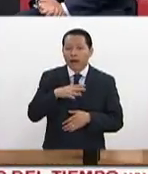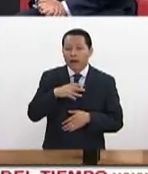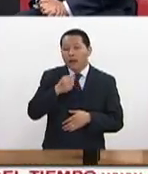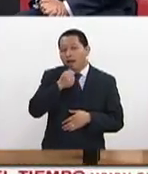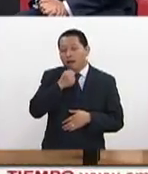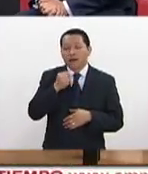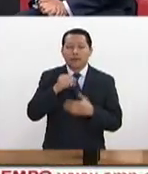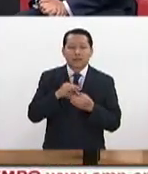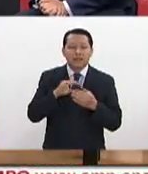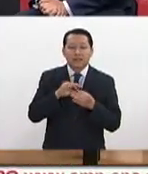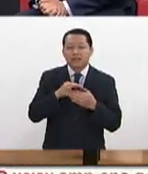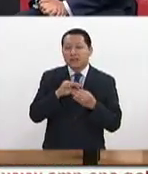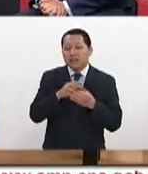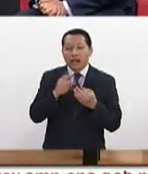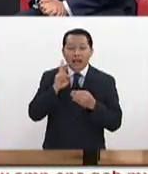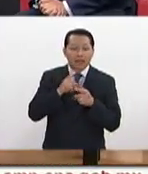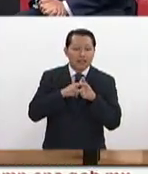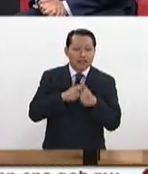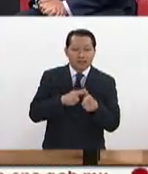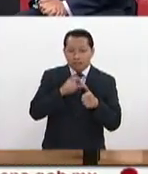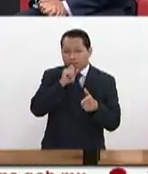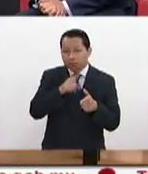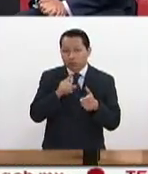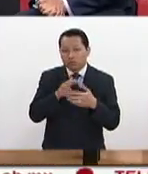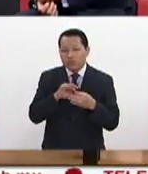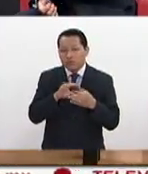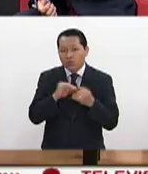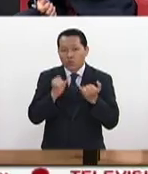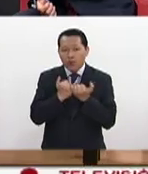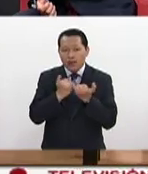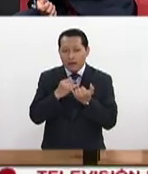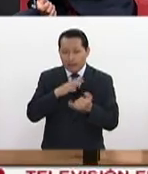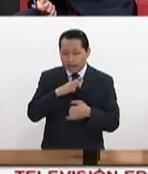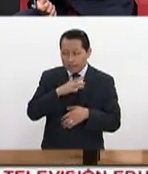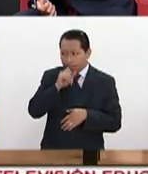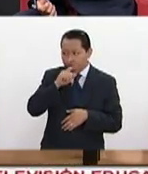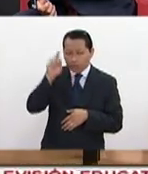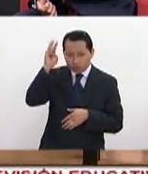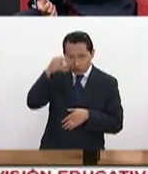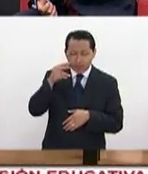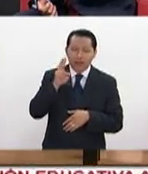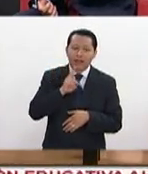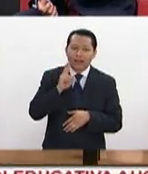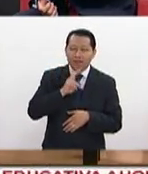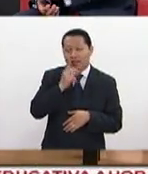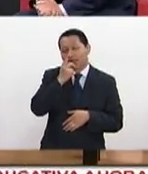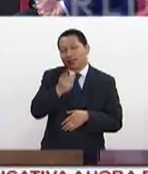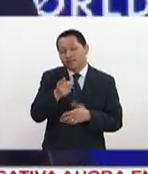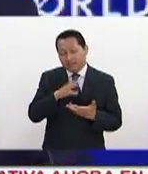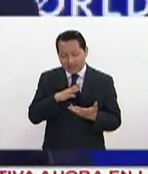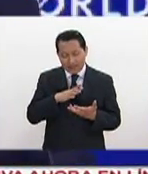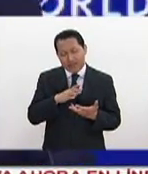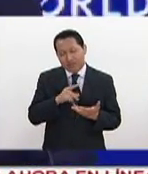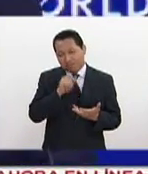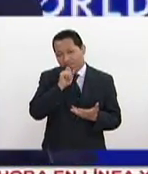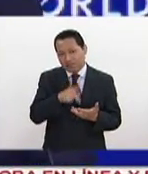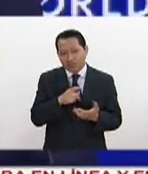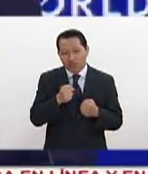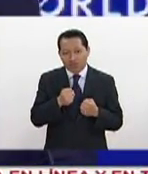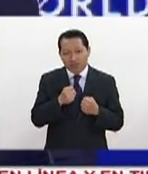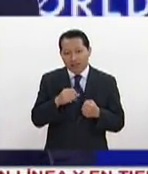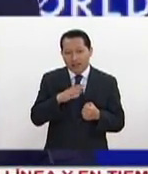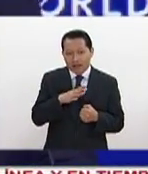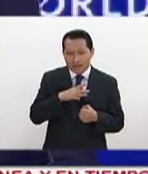pues también le estaremos dando mucho seguimiento. Le estaremos dando mucho seguimiento a las palabras. Donald Trump es el invitado más esperado.